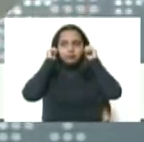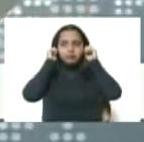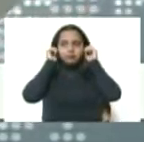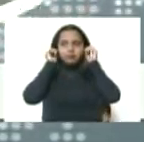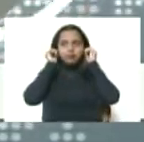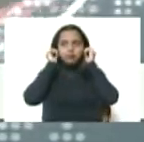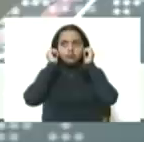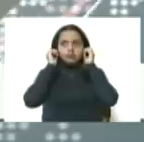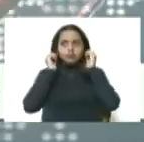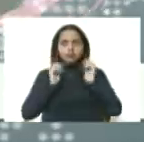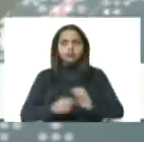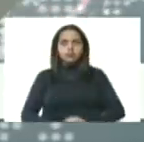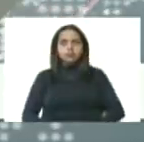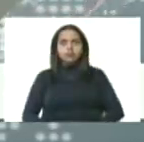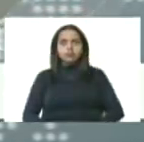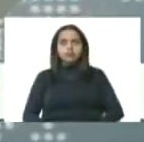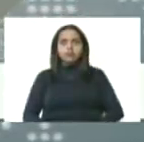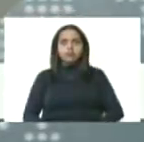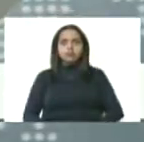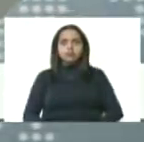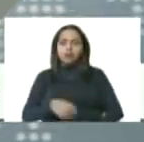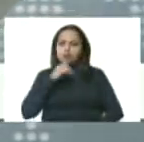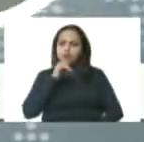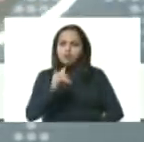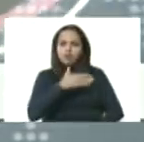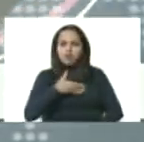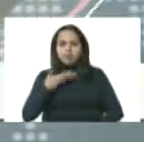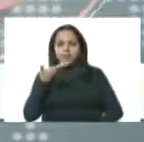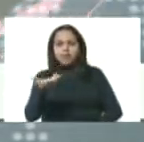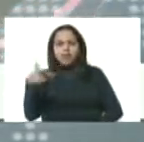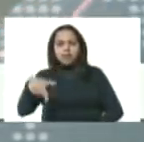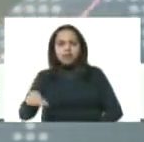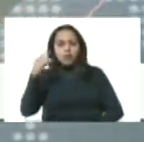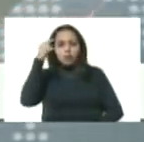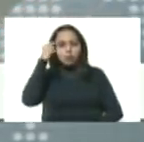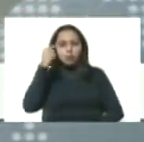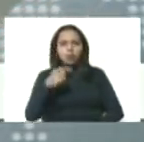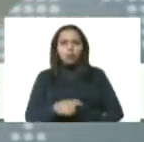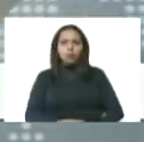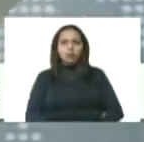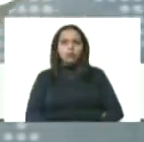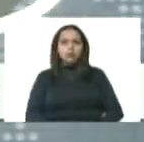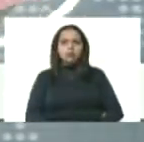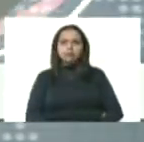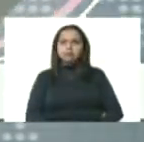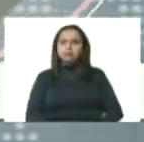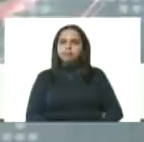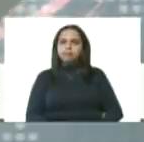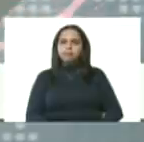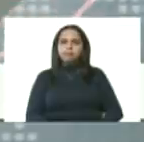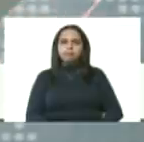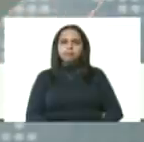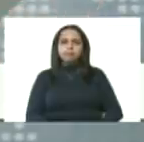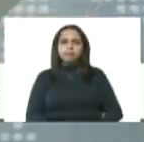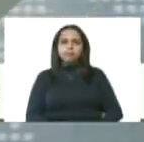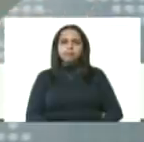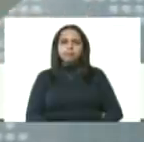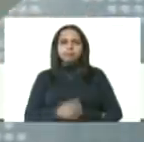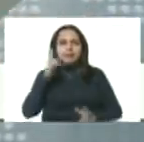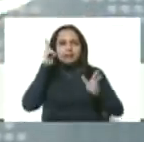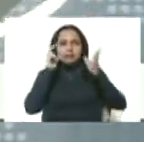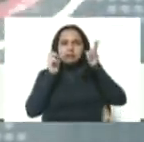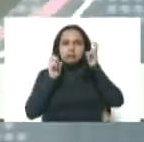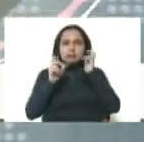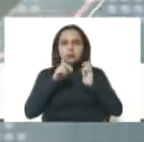Bueno, Julio, eso era lo que queríamos para informar el día de hoy. Con mucha seguridad, mañana haremos la información